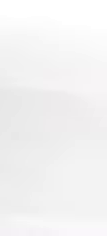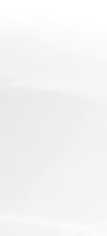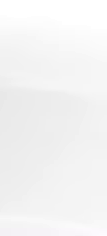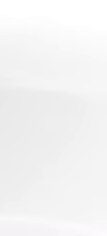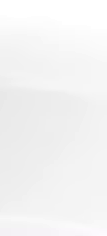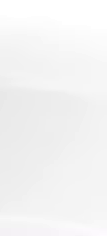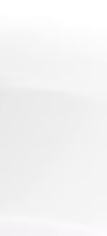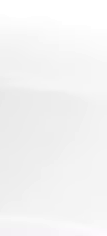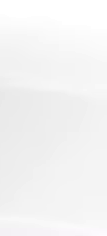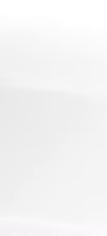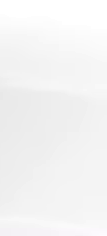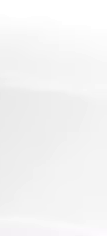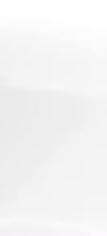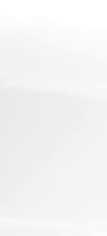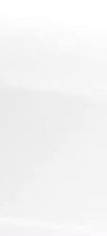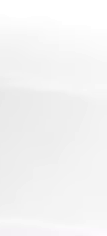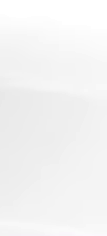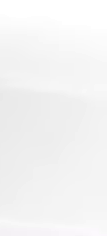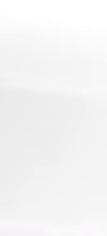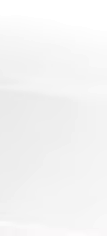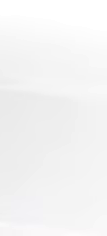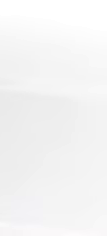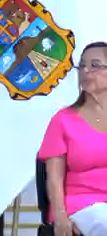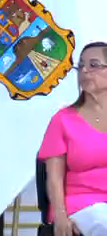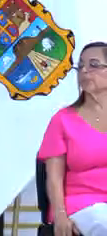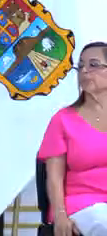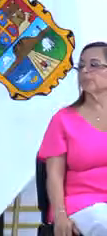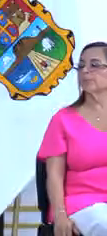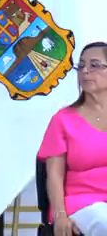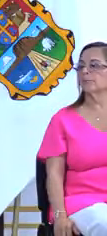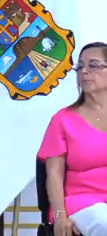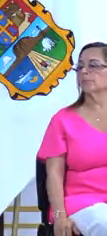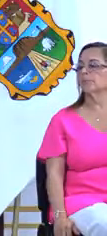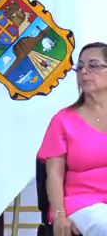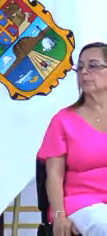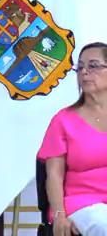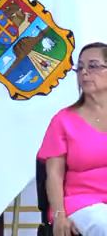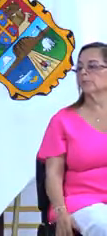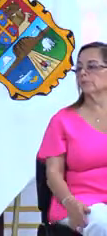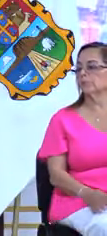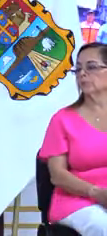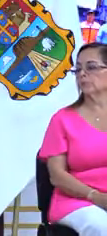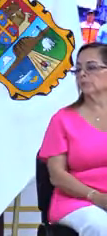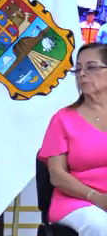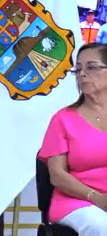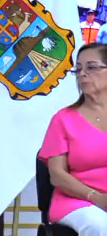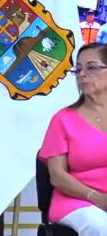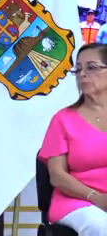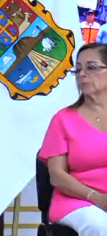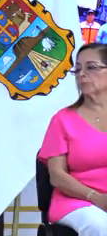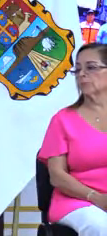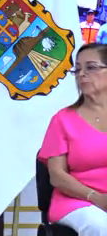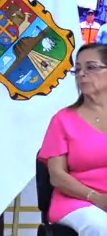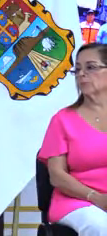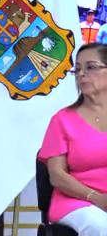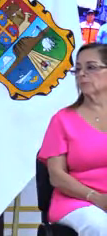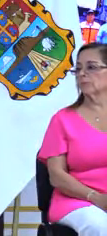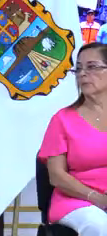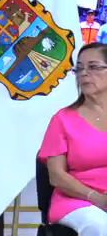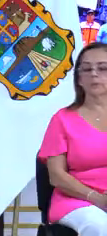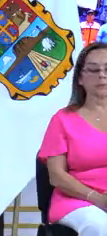inauguración, a instalación de la terminal portuaria ATP. Estuve en la ceremonia de recepción de 4 nuevas